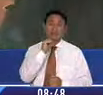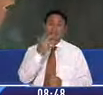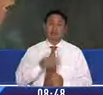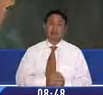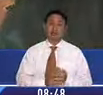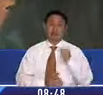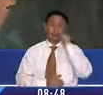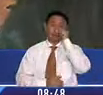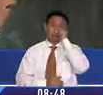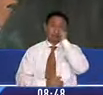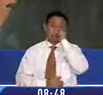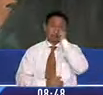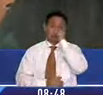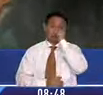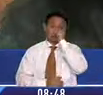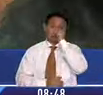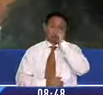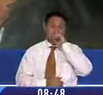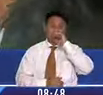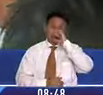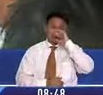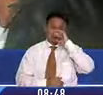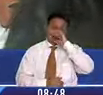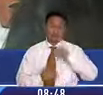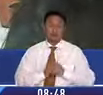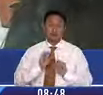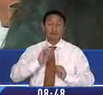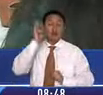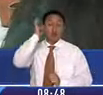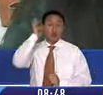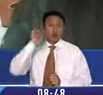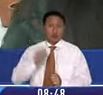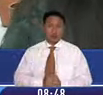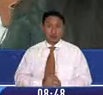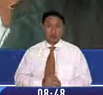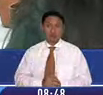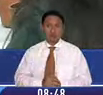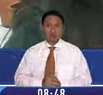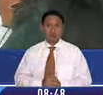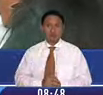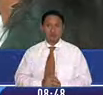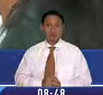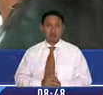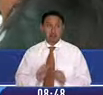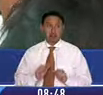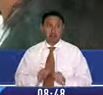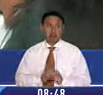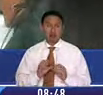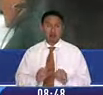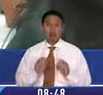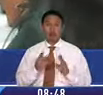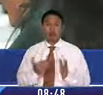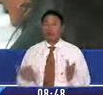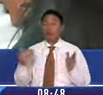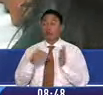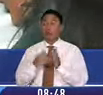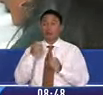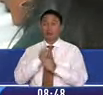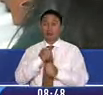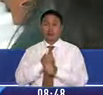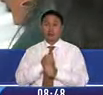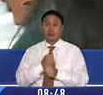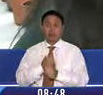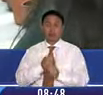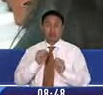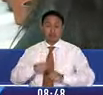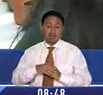que somos mujeres, tenemos la oportunidad de buscar otra fuente de empleo, para